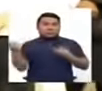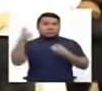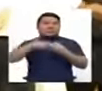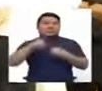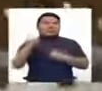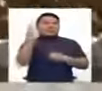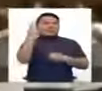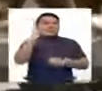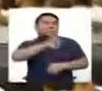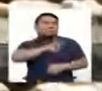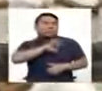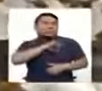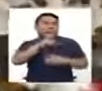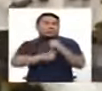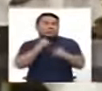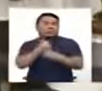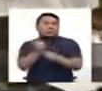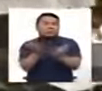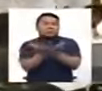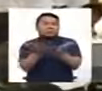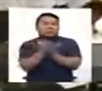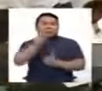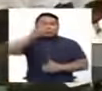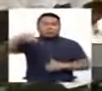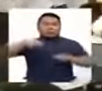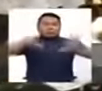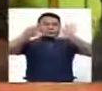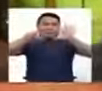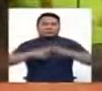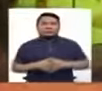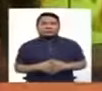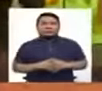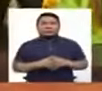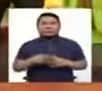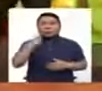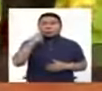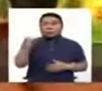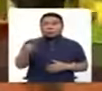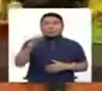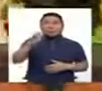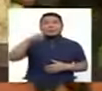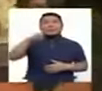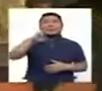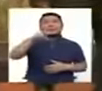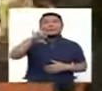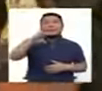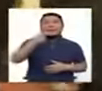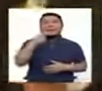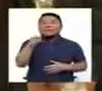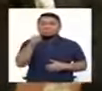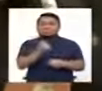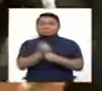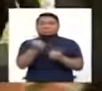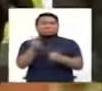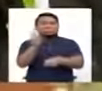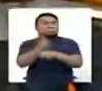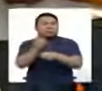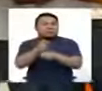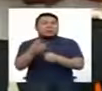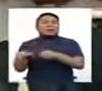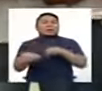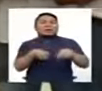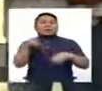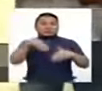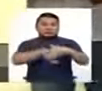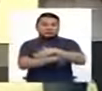los primeros puestos durante el año escolar 2017. Enrique Mendoza brindó cifras del trabajo educativo que se desarrolla